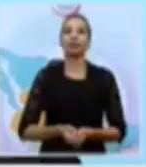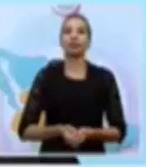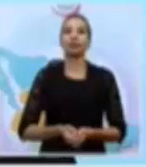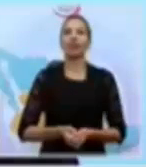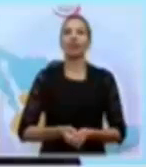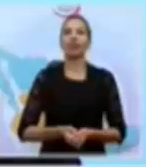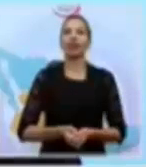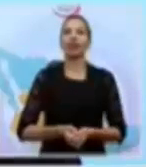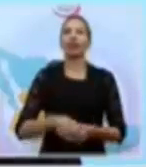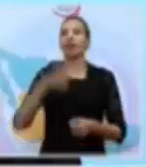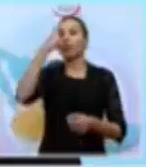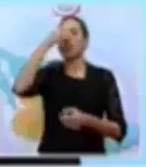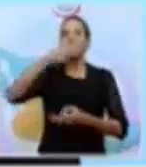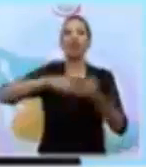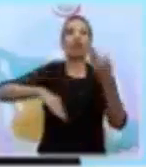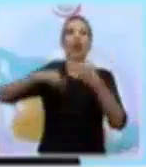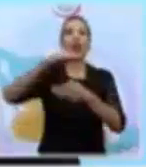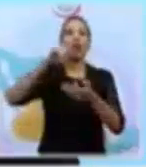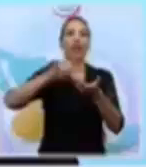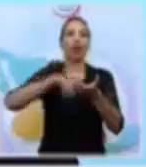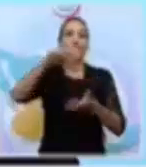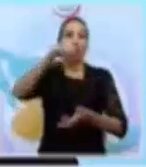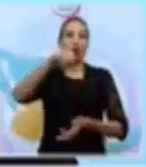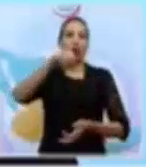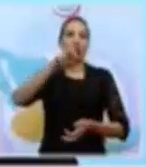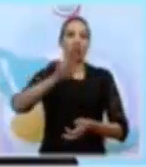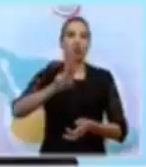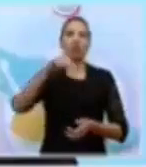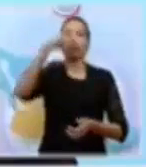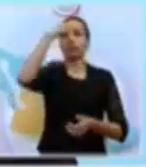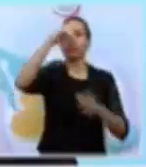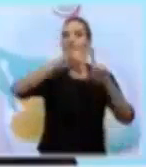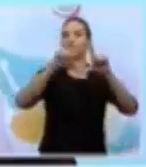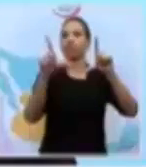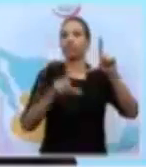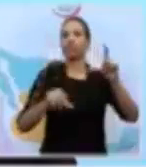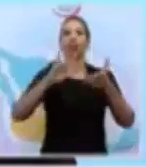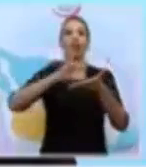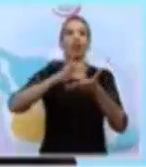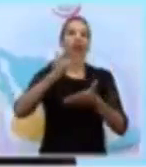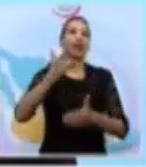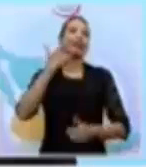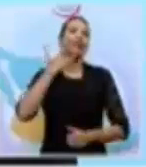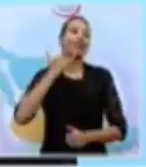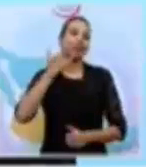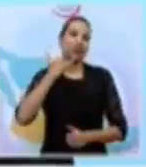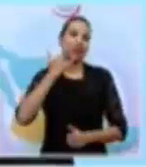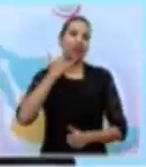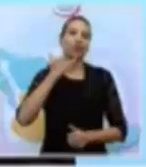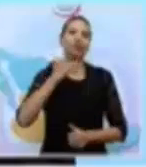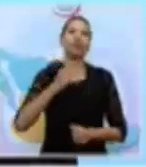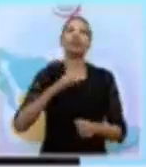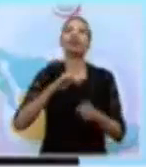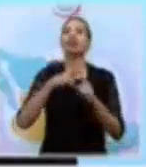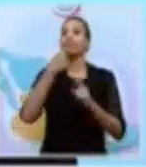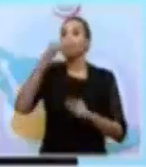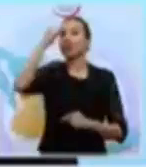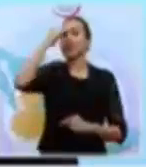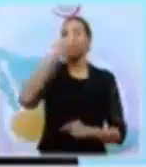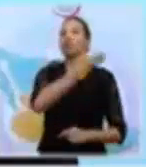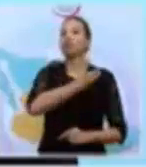Para mí, en nombre de todo el Sistema de Naciones Unidas en México, agradecemos, señor